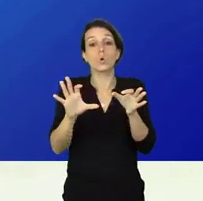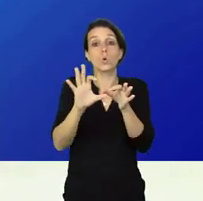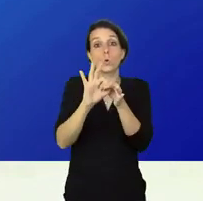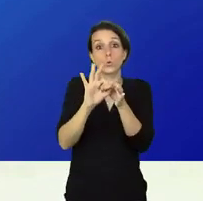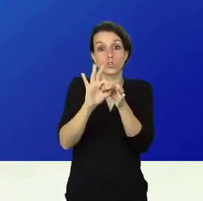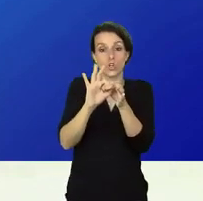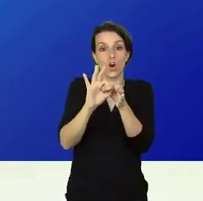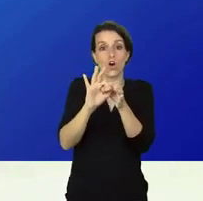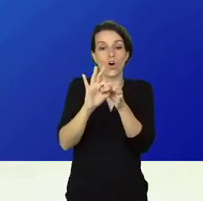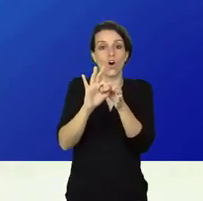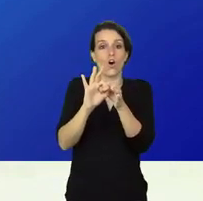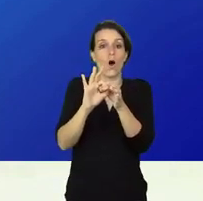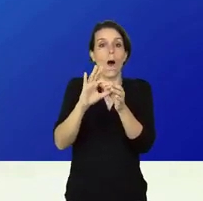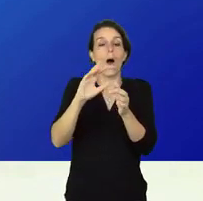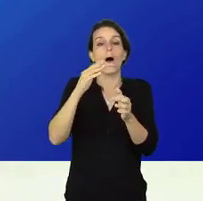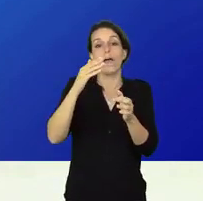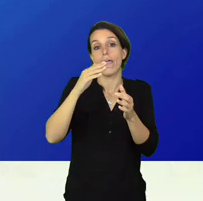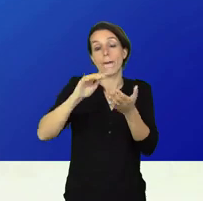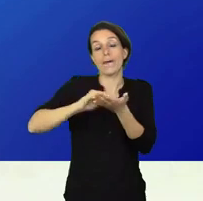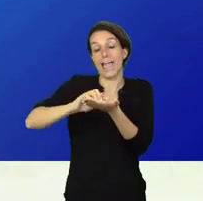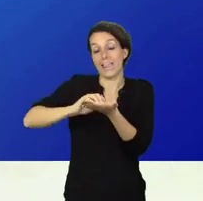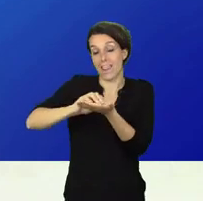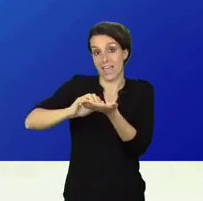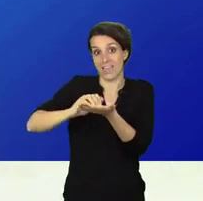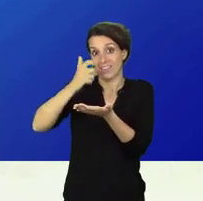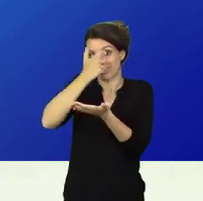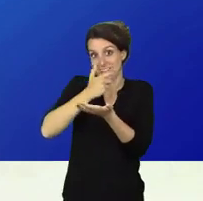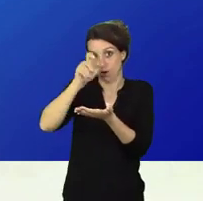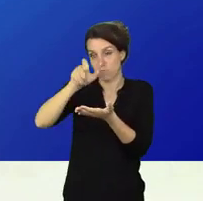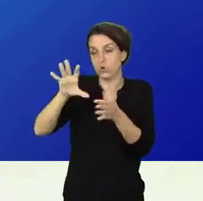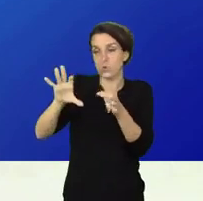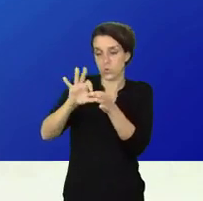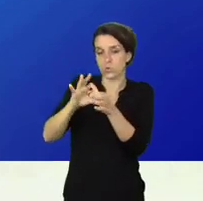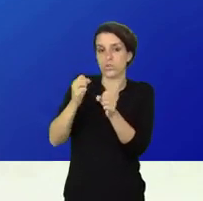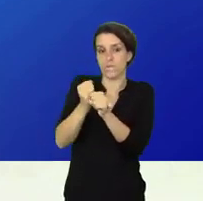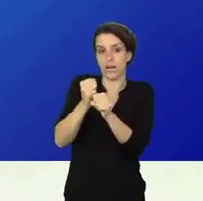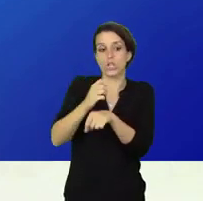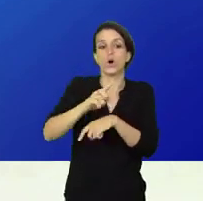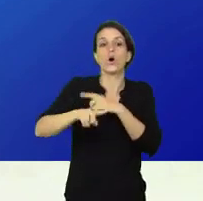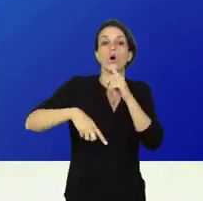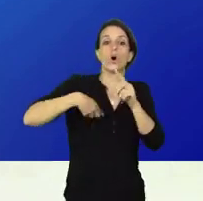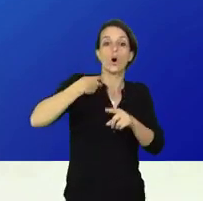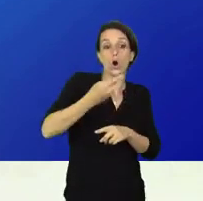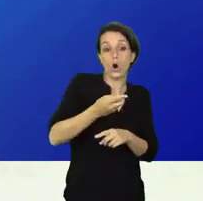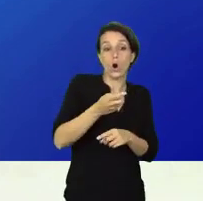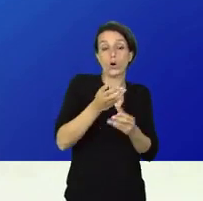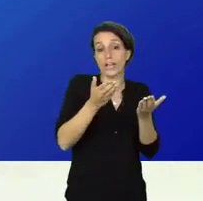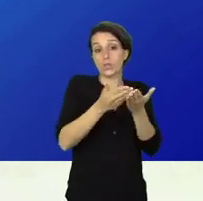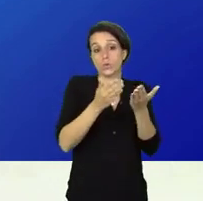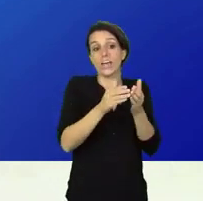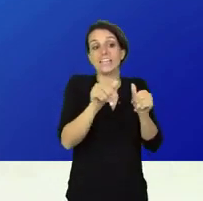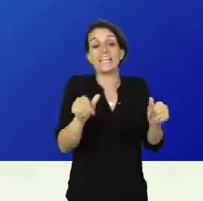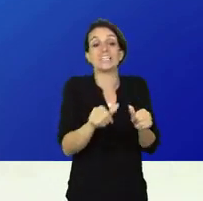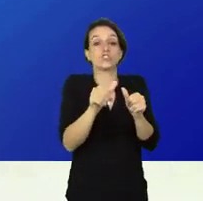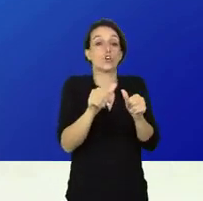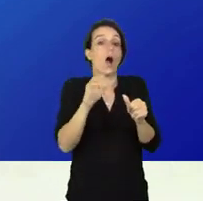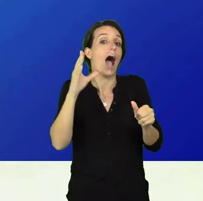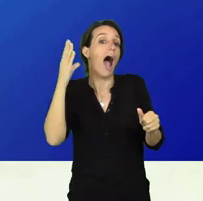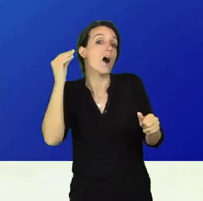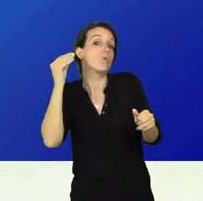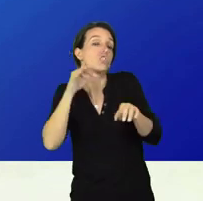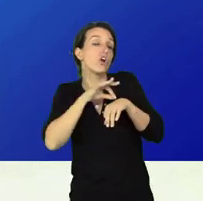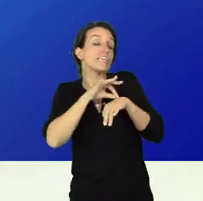en conjunto con la Fundación Braille del Uruguay. Otra estudiante hizo una audioguía para el Parque de la